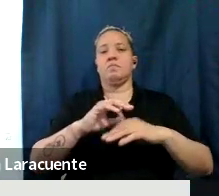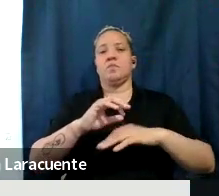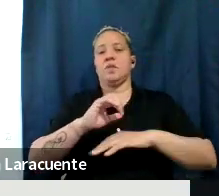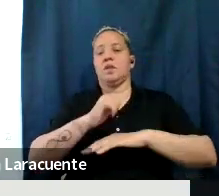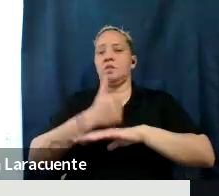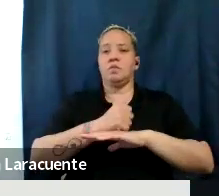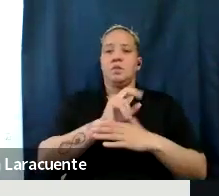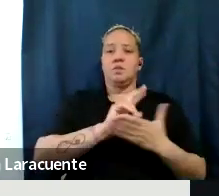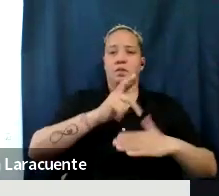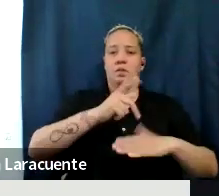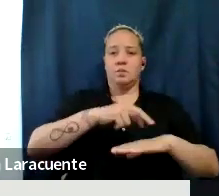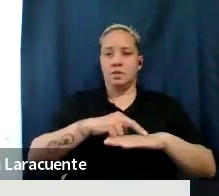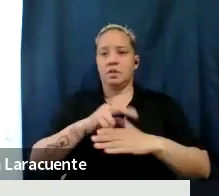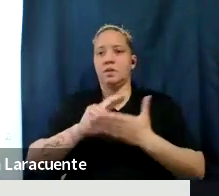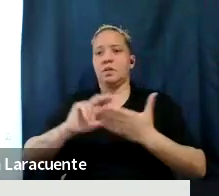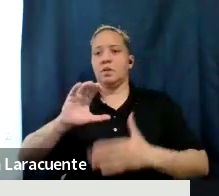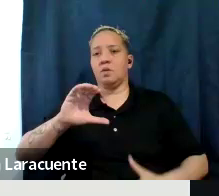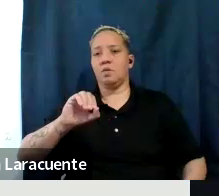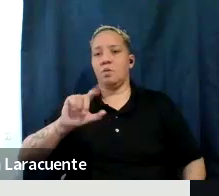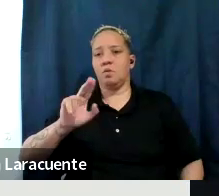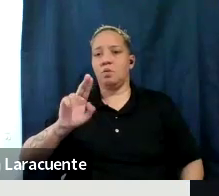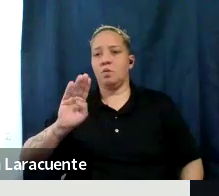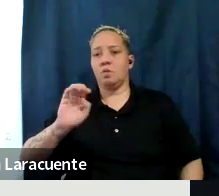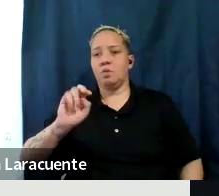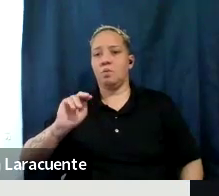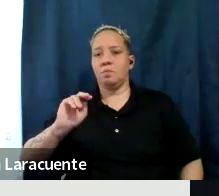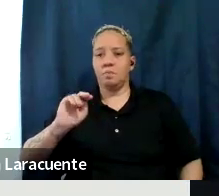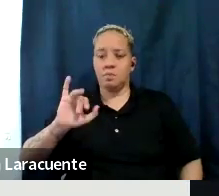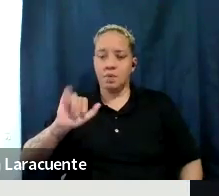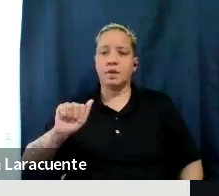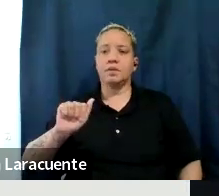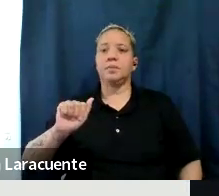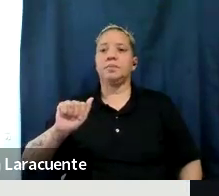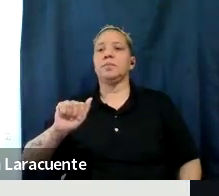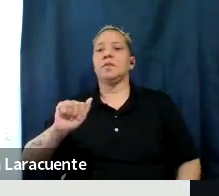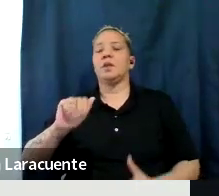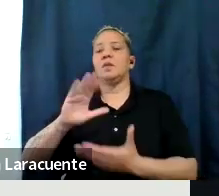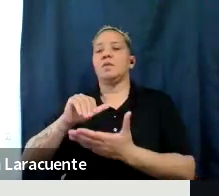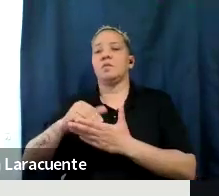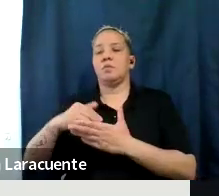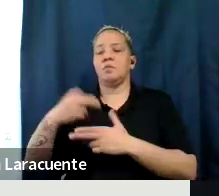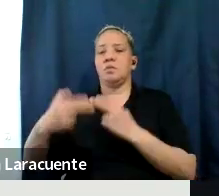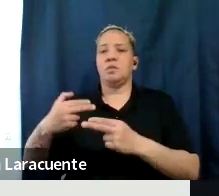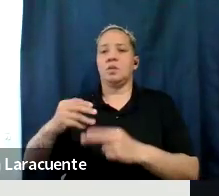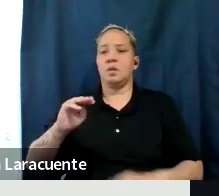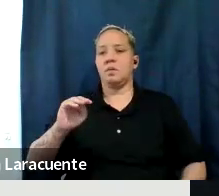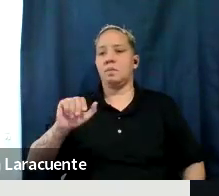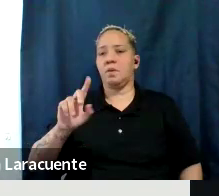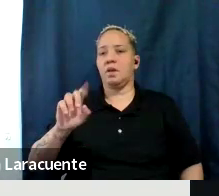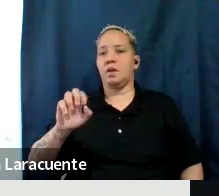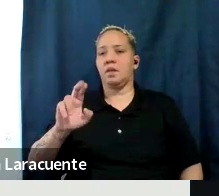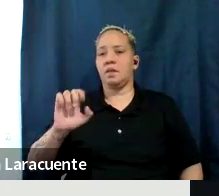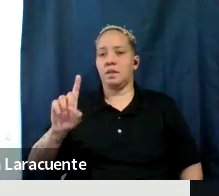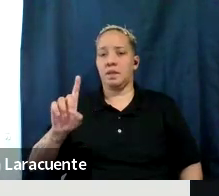Rico, la Universidad de Columbia, con el Instituto de las Españas y el Centro de Estudios Históricos de Madrid, ese